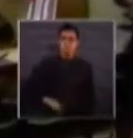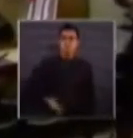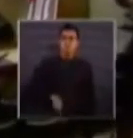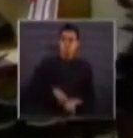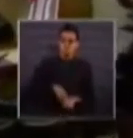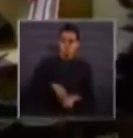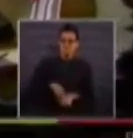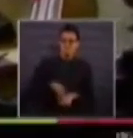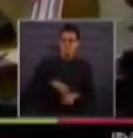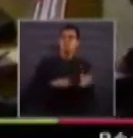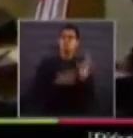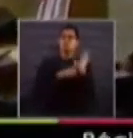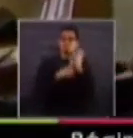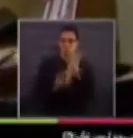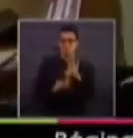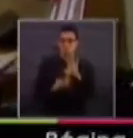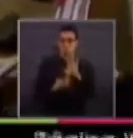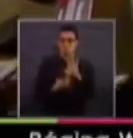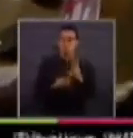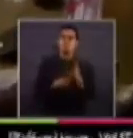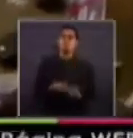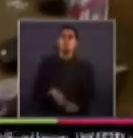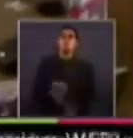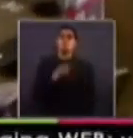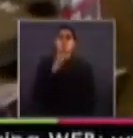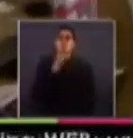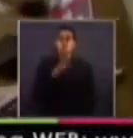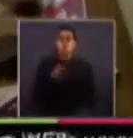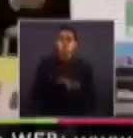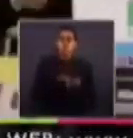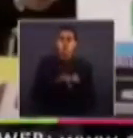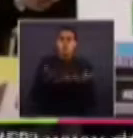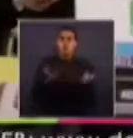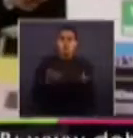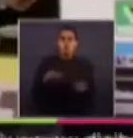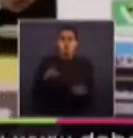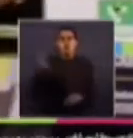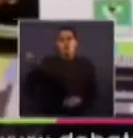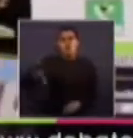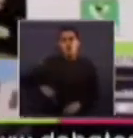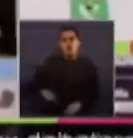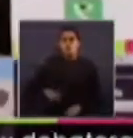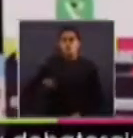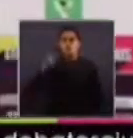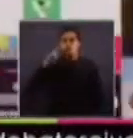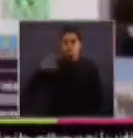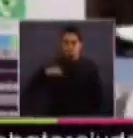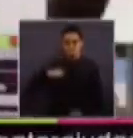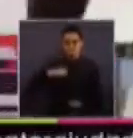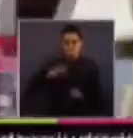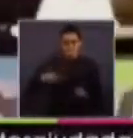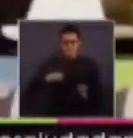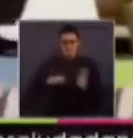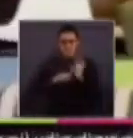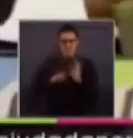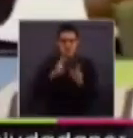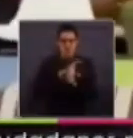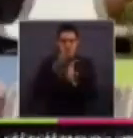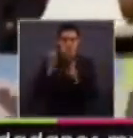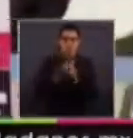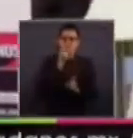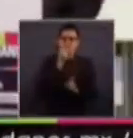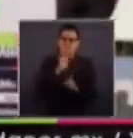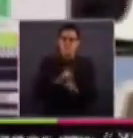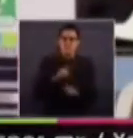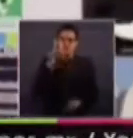está detenida en el Congreso del Estado porque no ha habido voluntad política del partido en el gobierno para impulsar esa